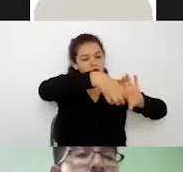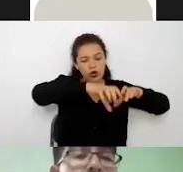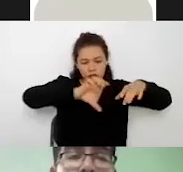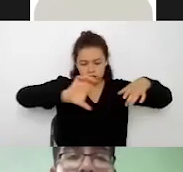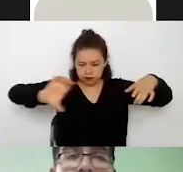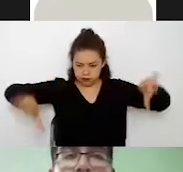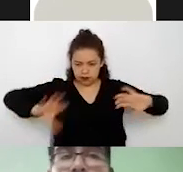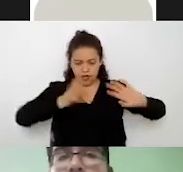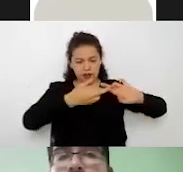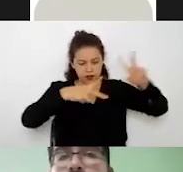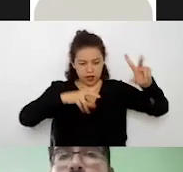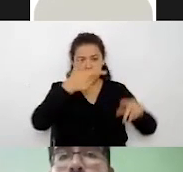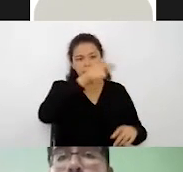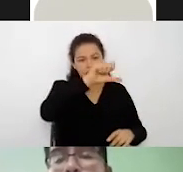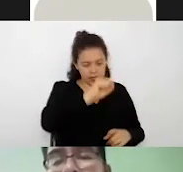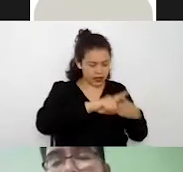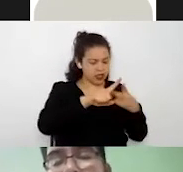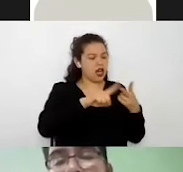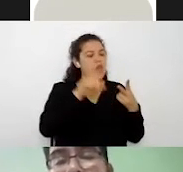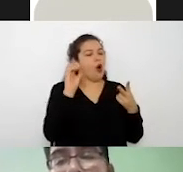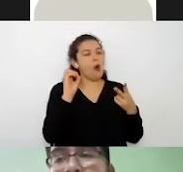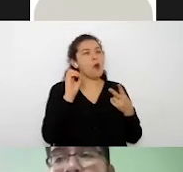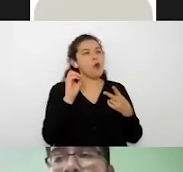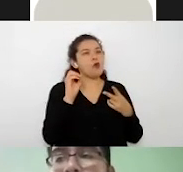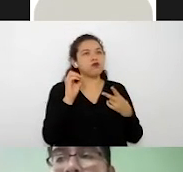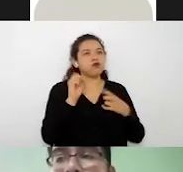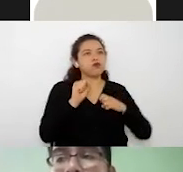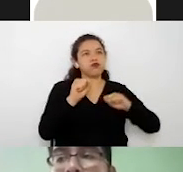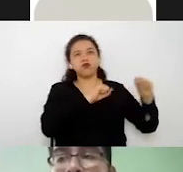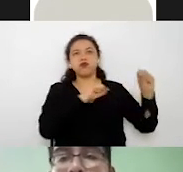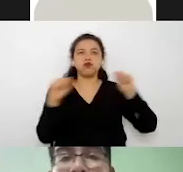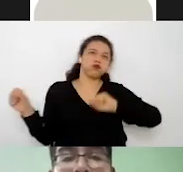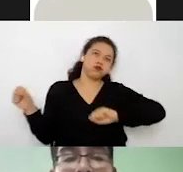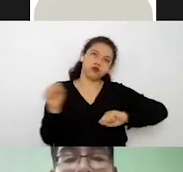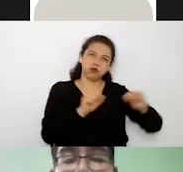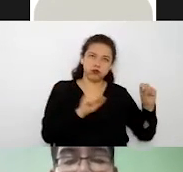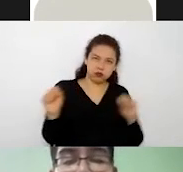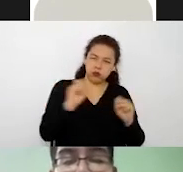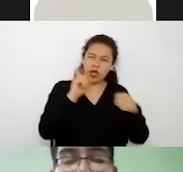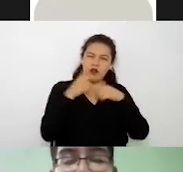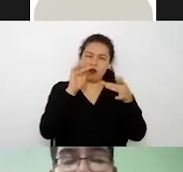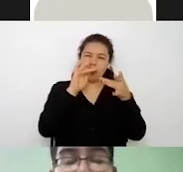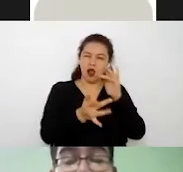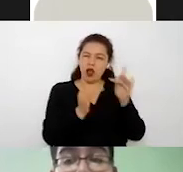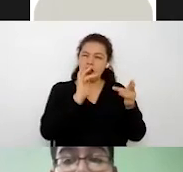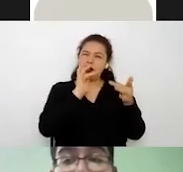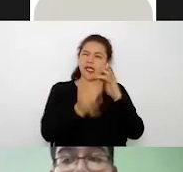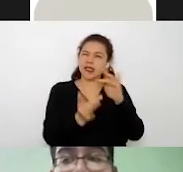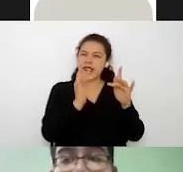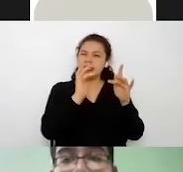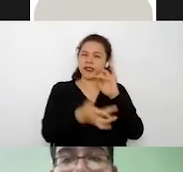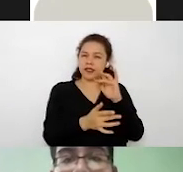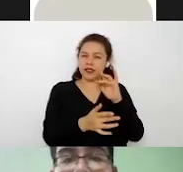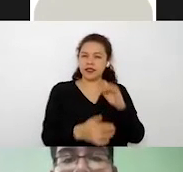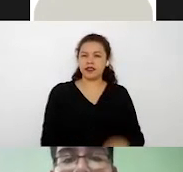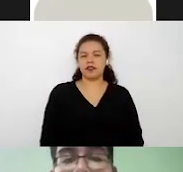tronar, tanto de gas o que a partir de un sismo hay alguna interferencia o hay alguna